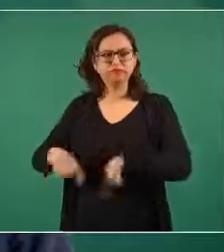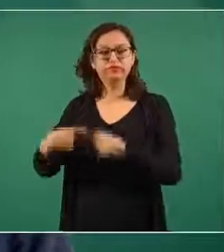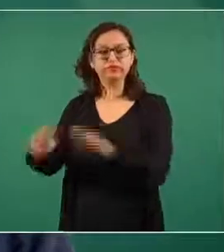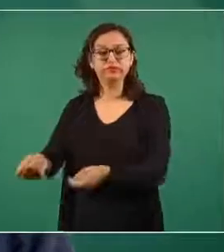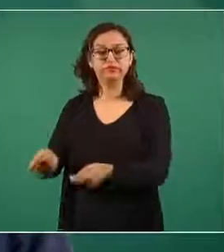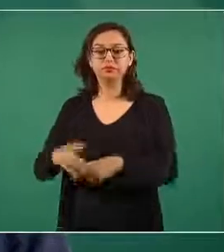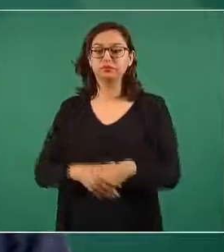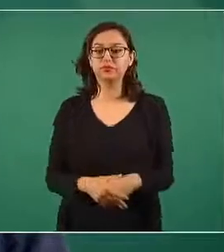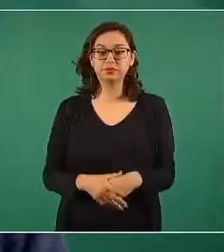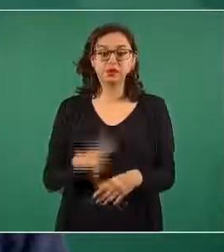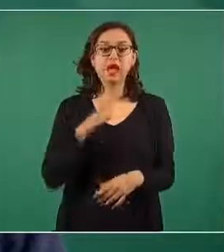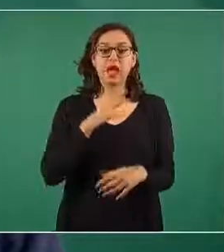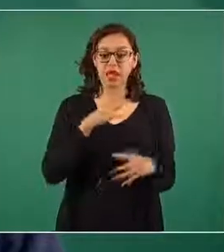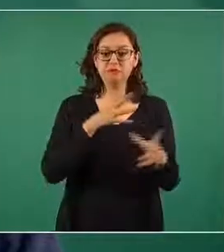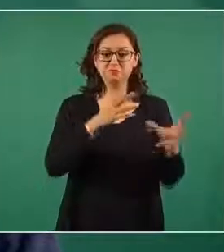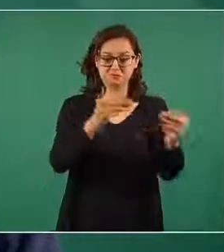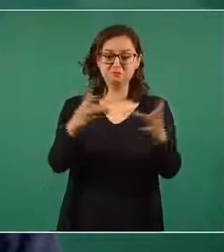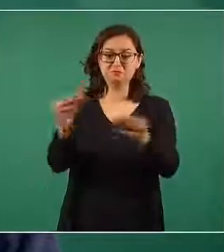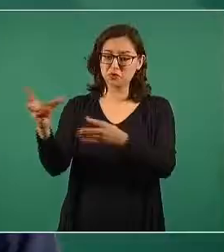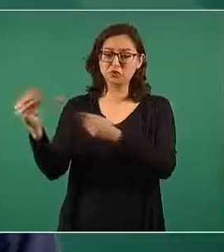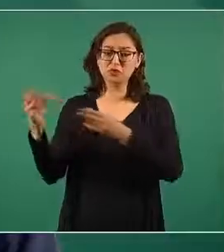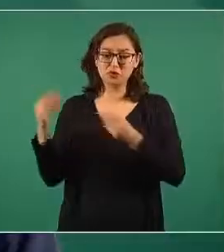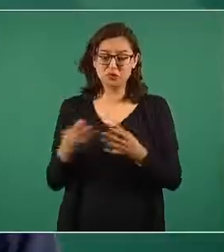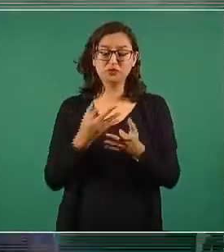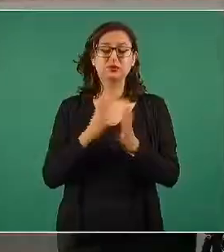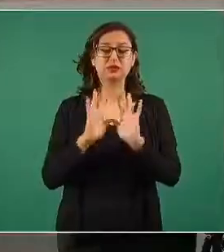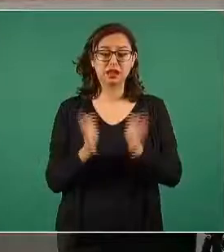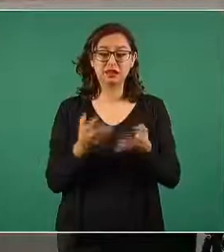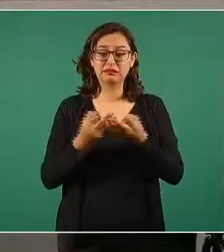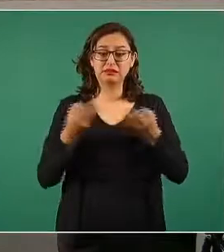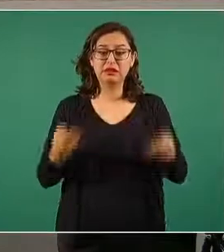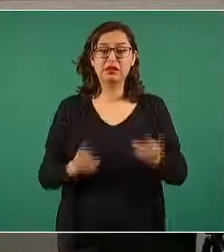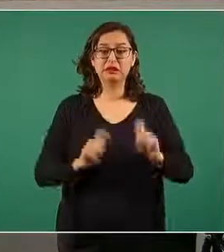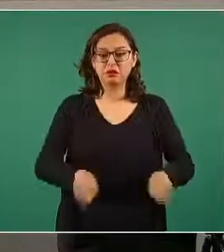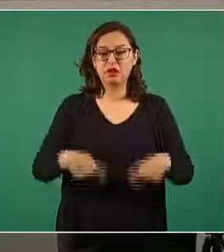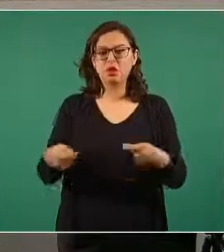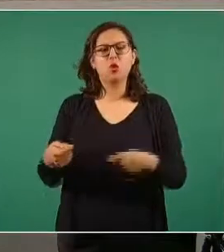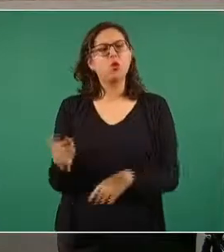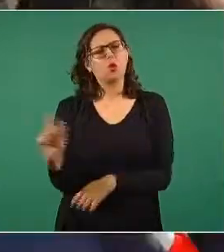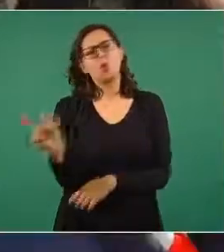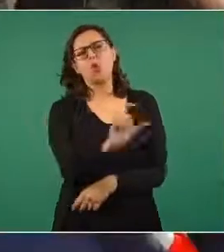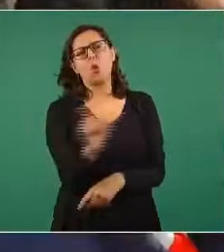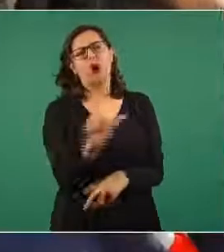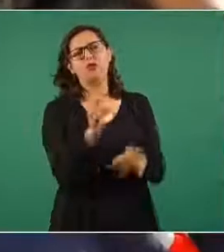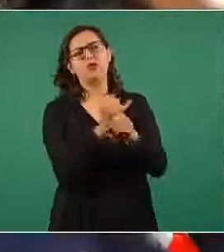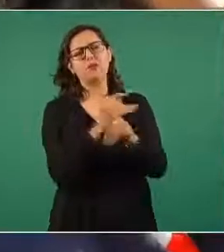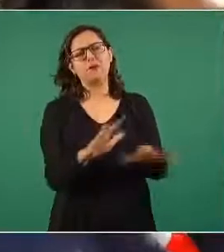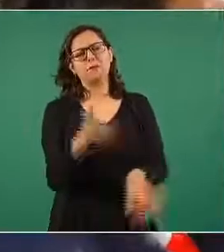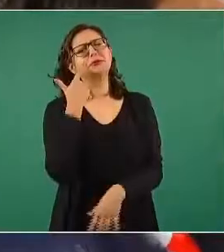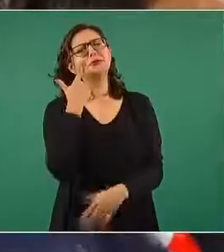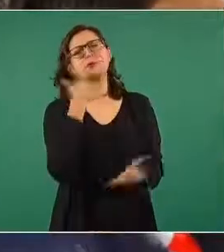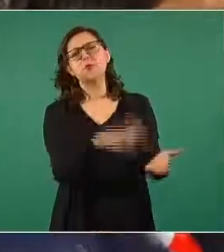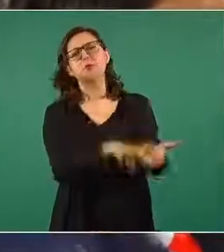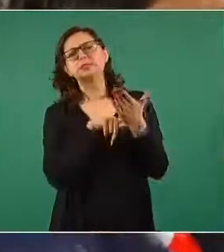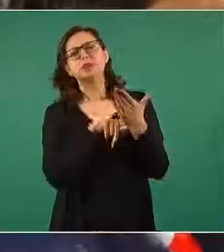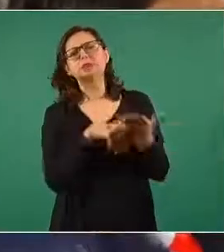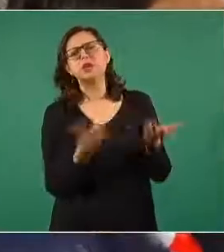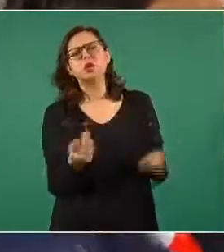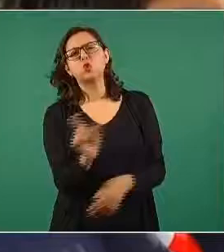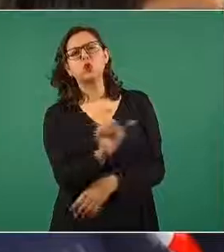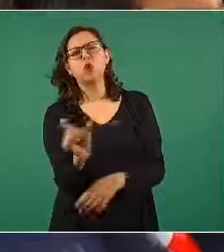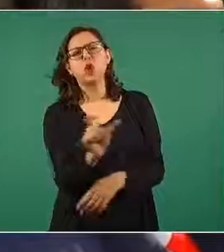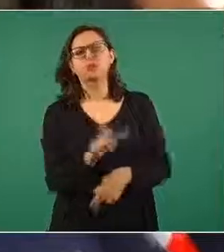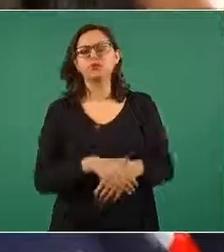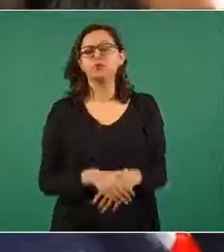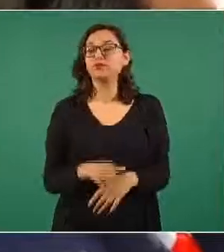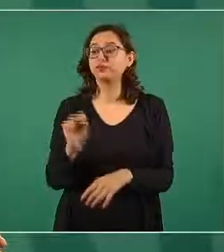Y muchos casos así. ¿Cuándo nos están llevando a presenta cabo. un reporte de esto, del avance que llevan en esto? El